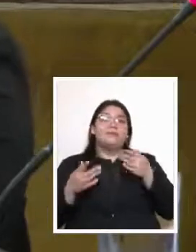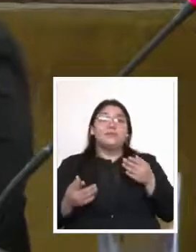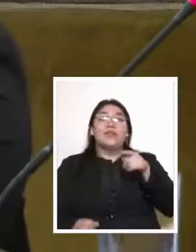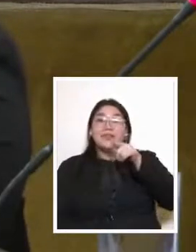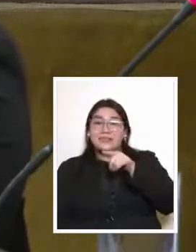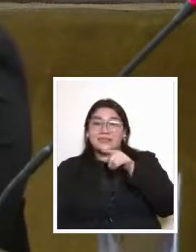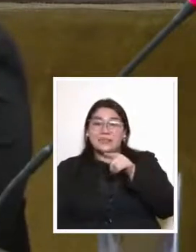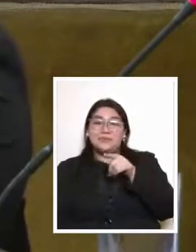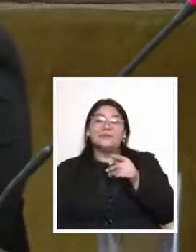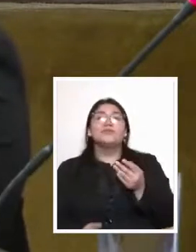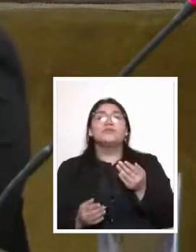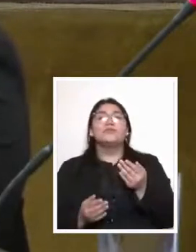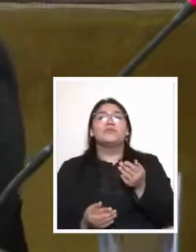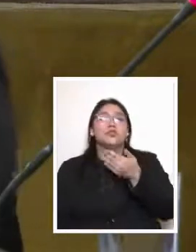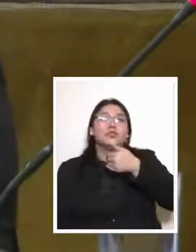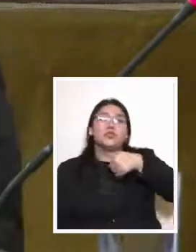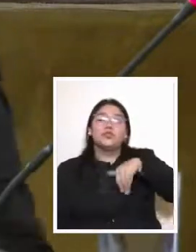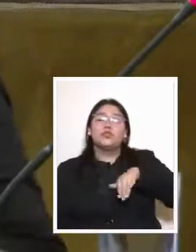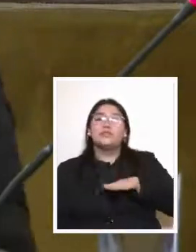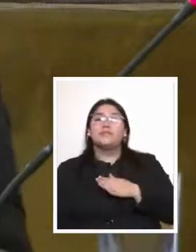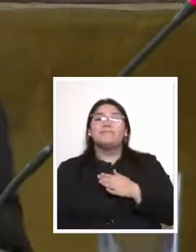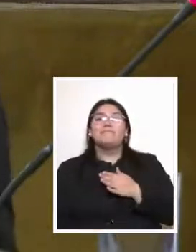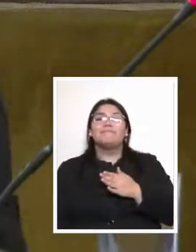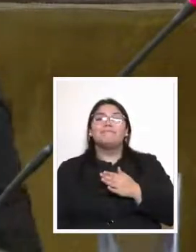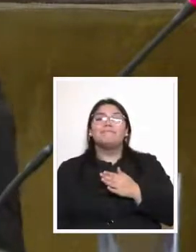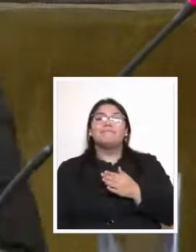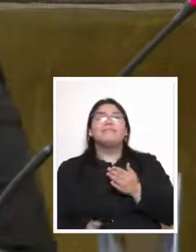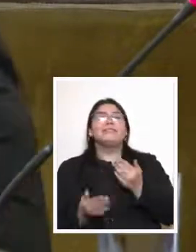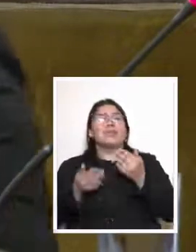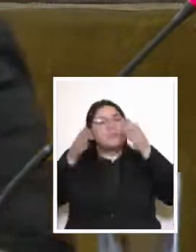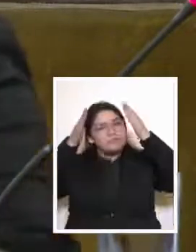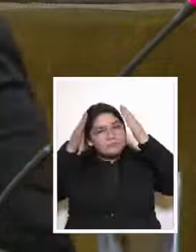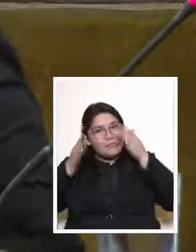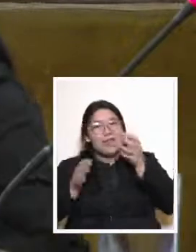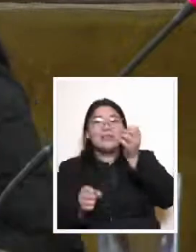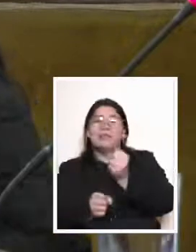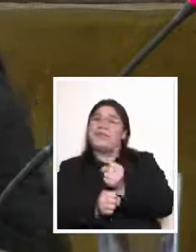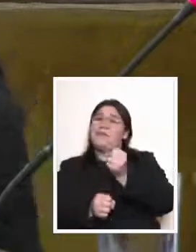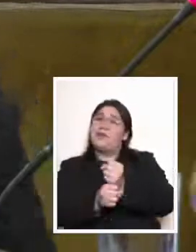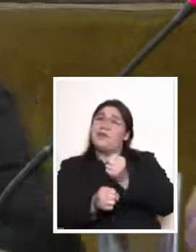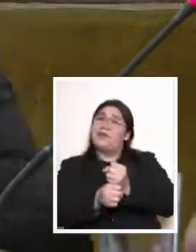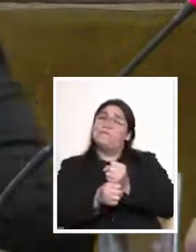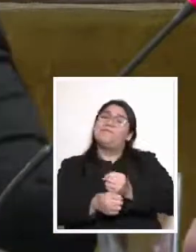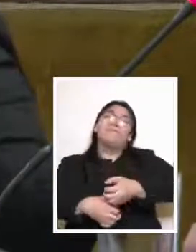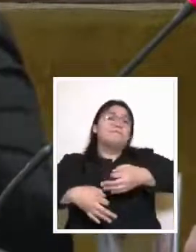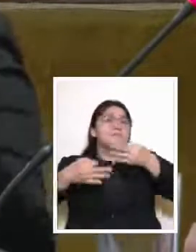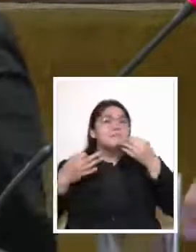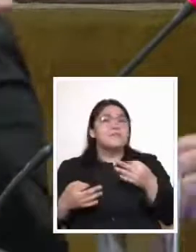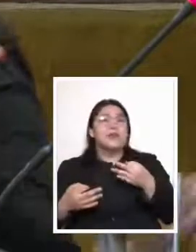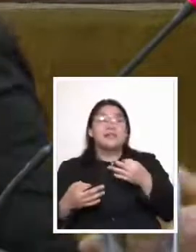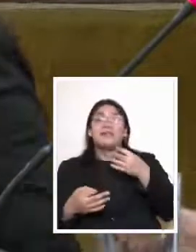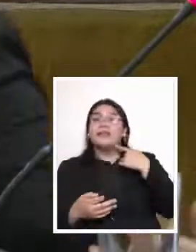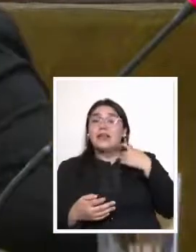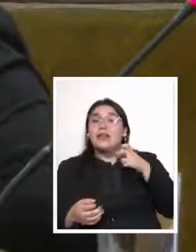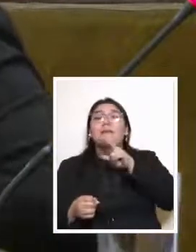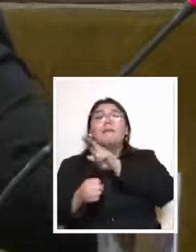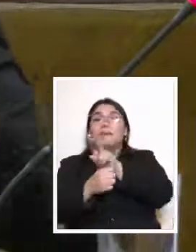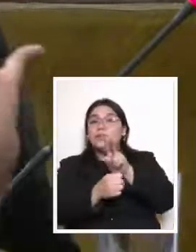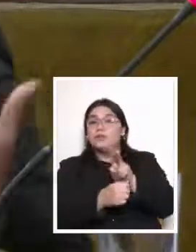en poder hacer un trabajo, pero concreto, donde los profes seamos protagonistas para poder seguir